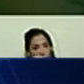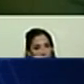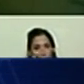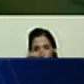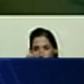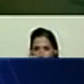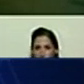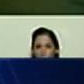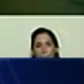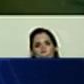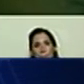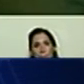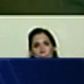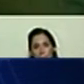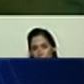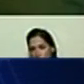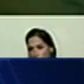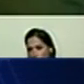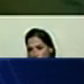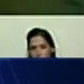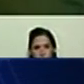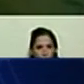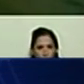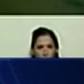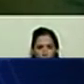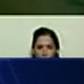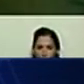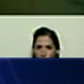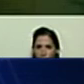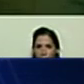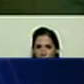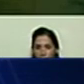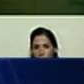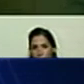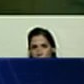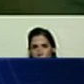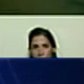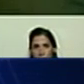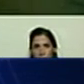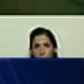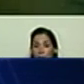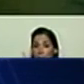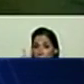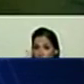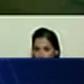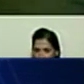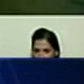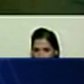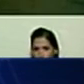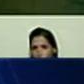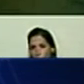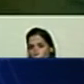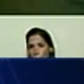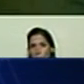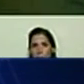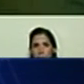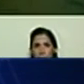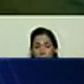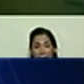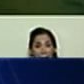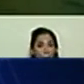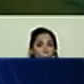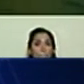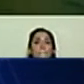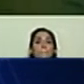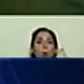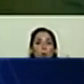de vigilancia en todos los rincones de la nación. También es lamentable que algunos voceros